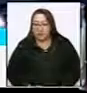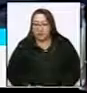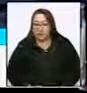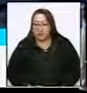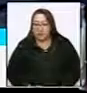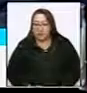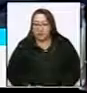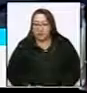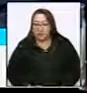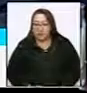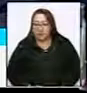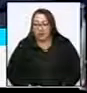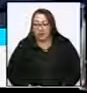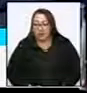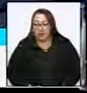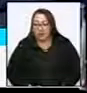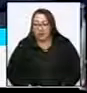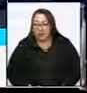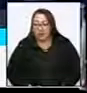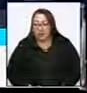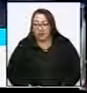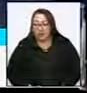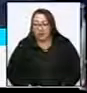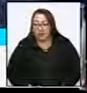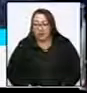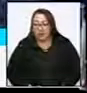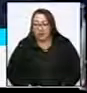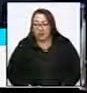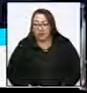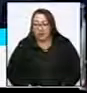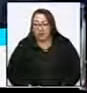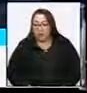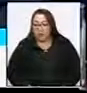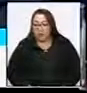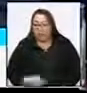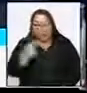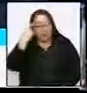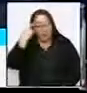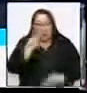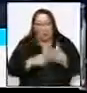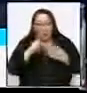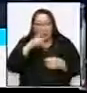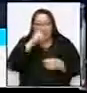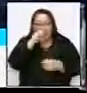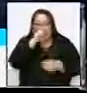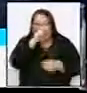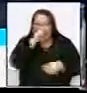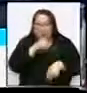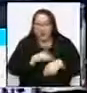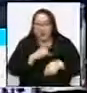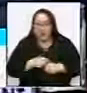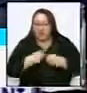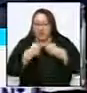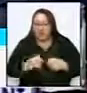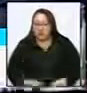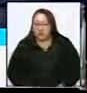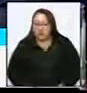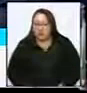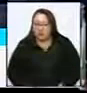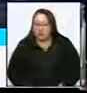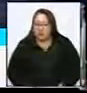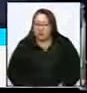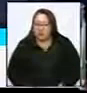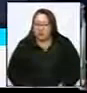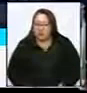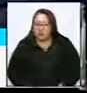contestar directamente estas preguntas, pero considero necesario que en esta oportunidad, tanto